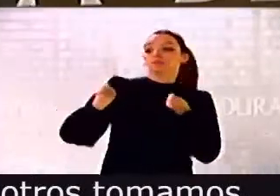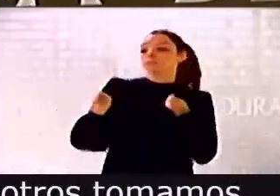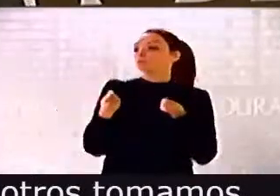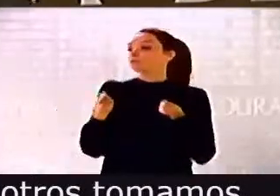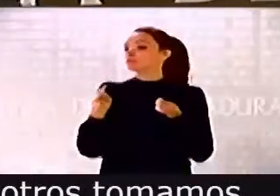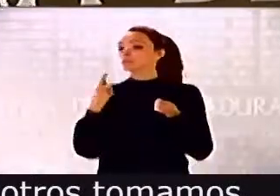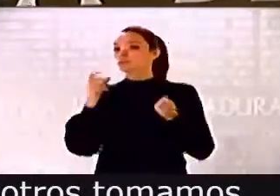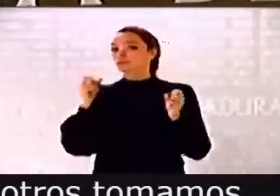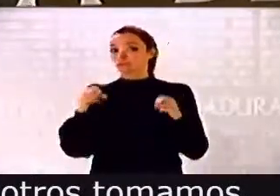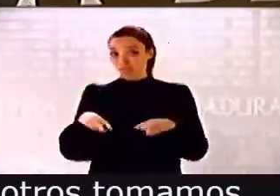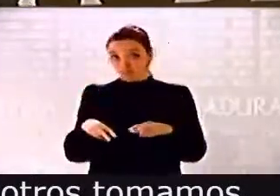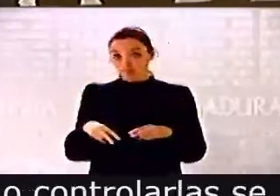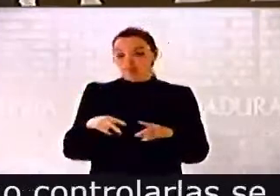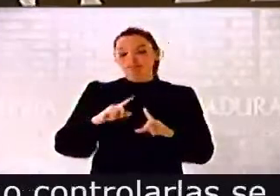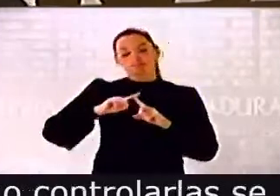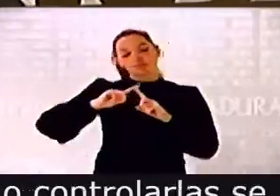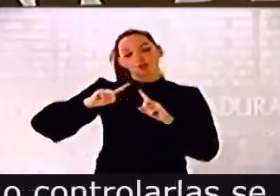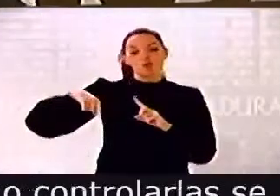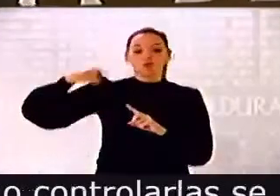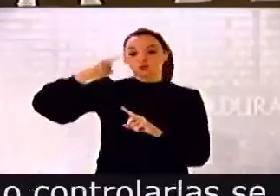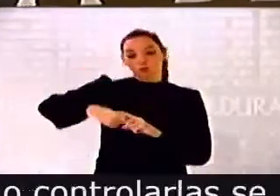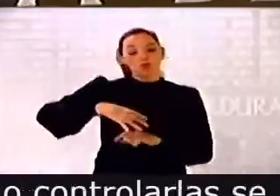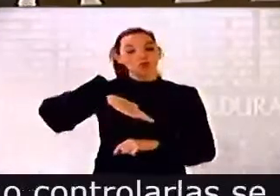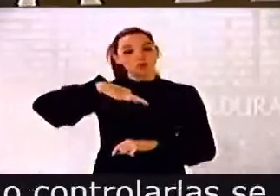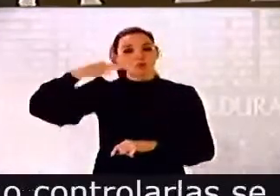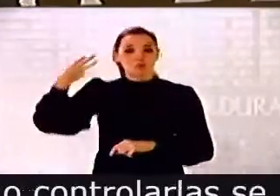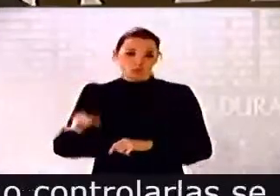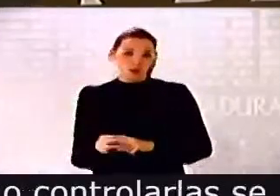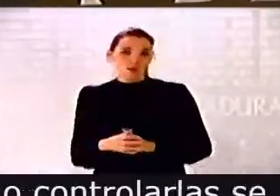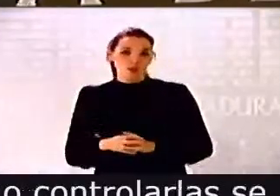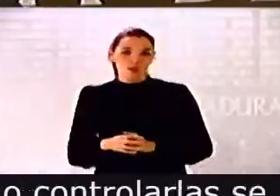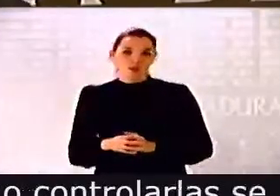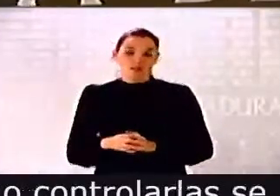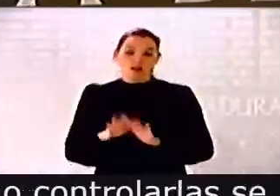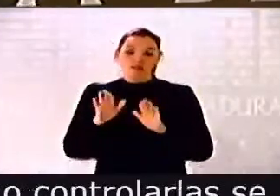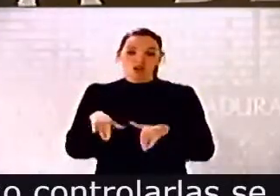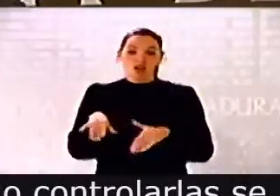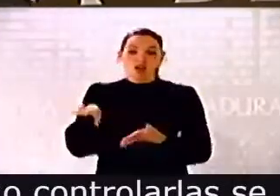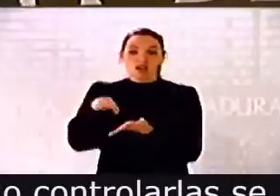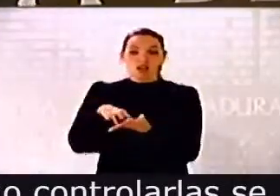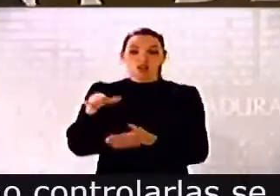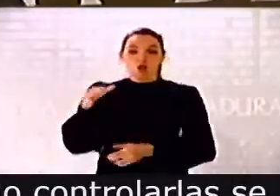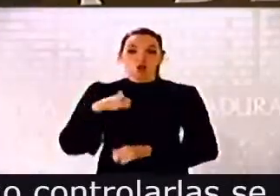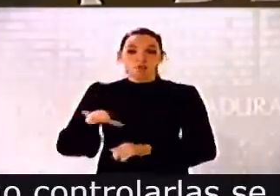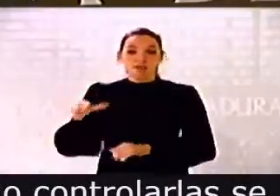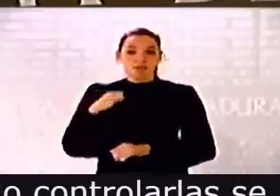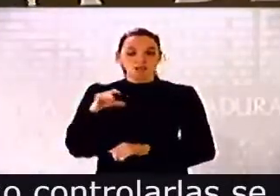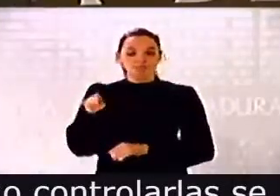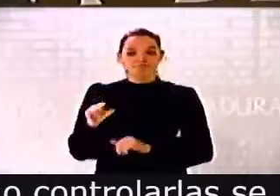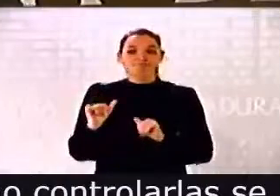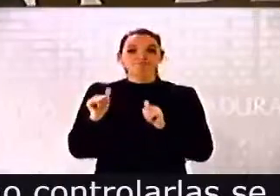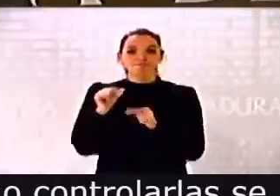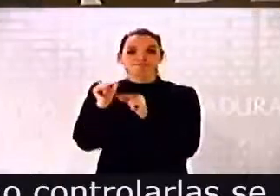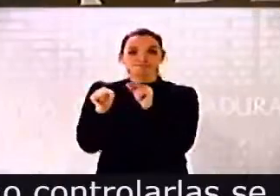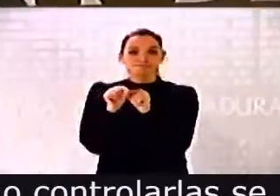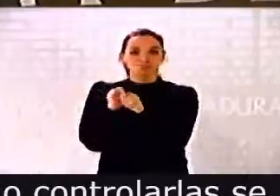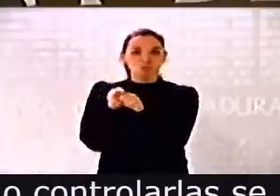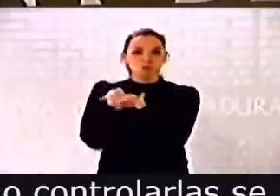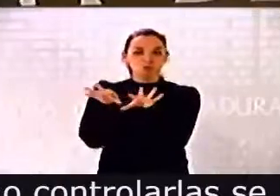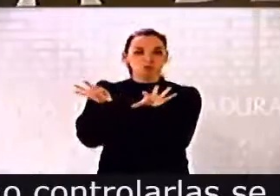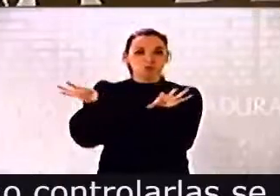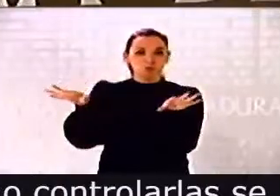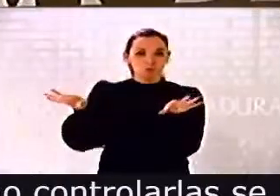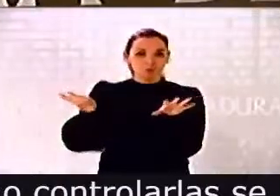se puede producir que el centro sanitario empiece a transmitir la enfermedad